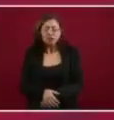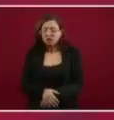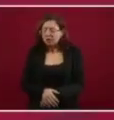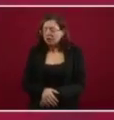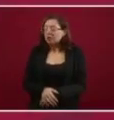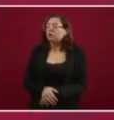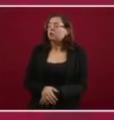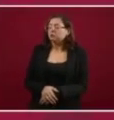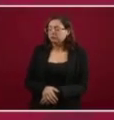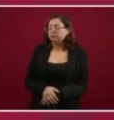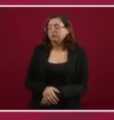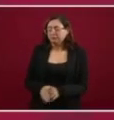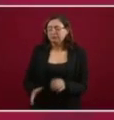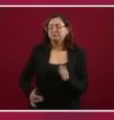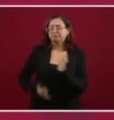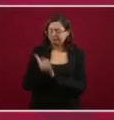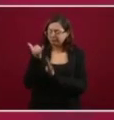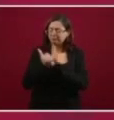no todos. O sea,